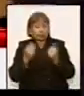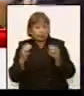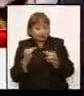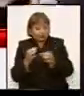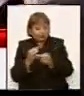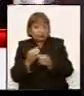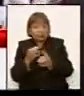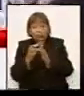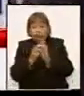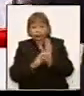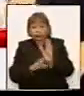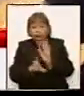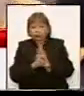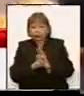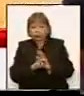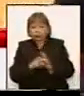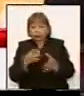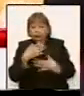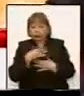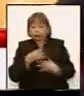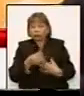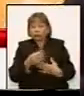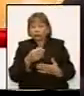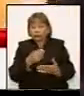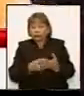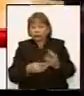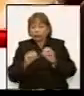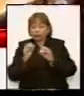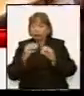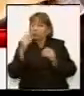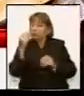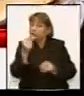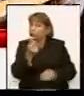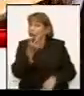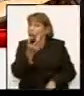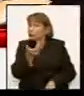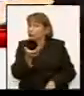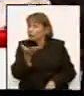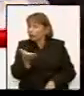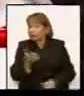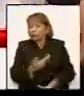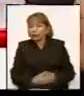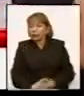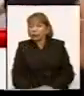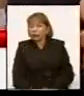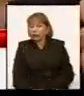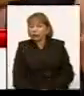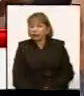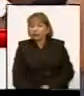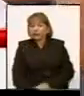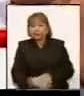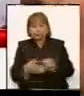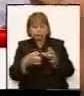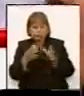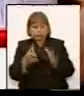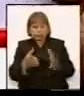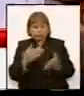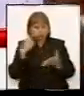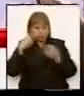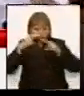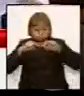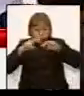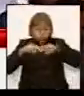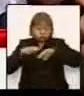presentado un proyecto de ley de interés nacional para que se haga la remediación inmediata por tratarse de una emergencia. Congresista, hay estudios